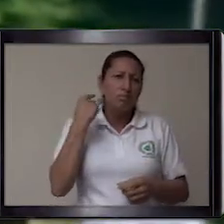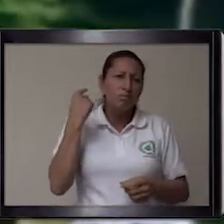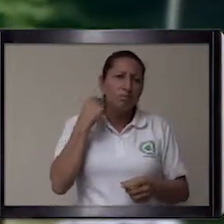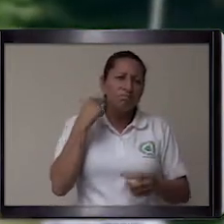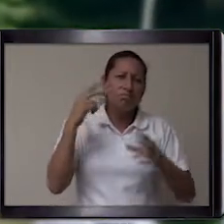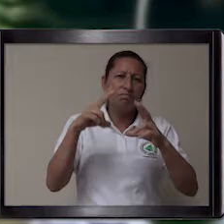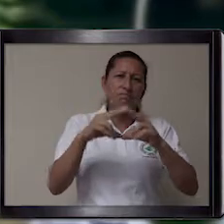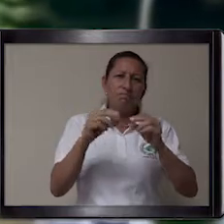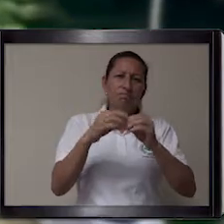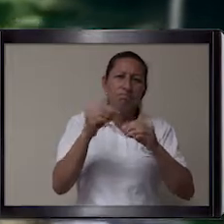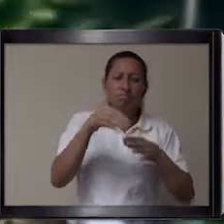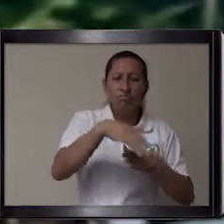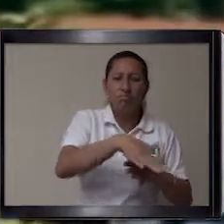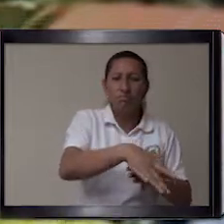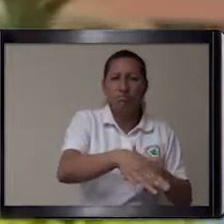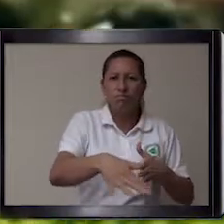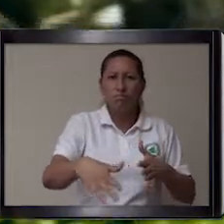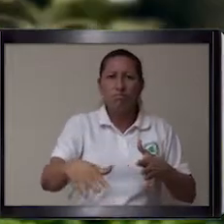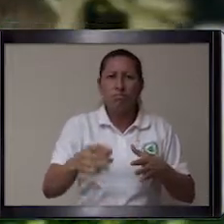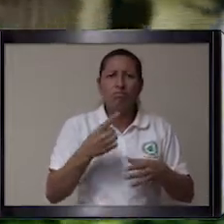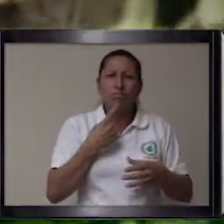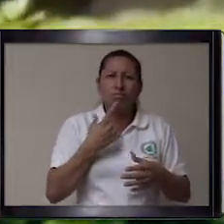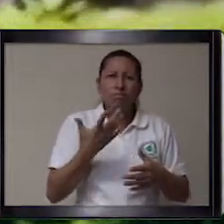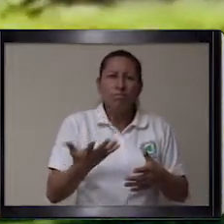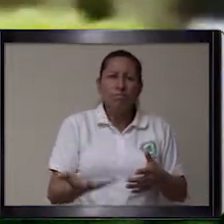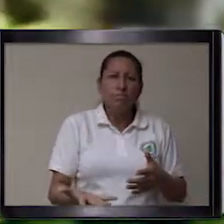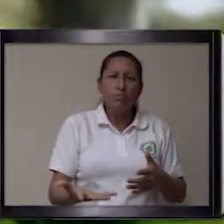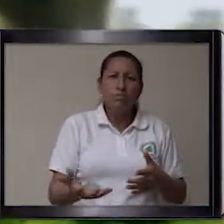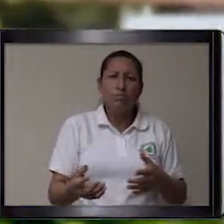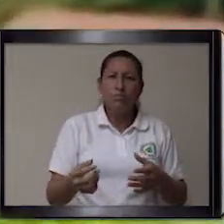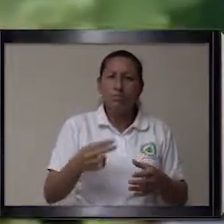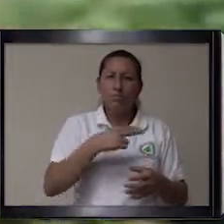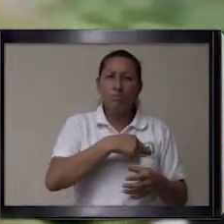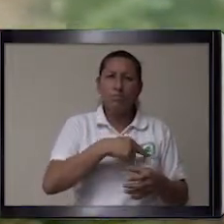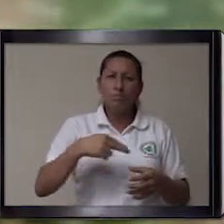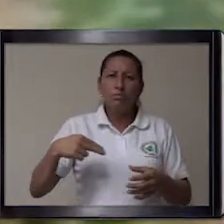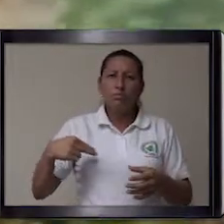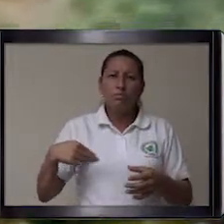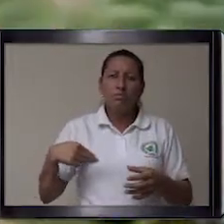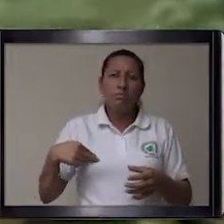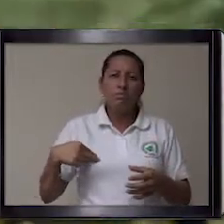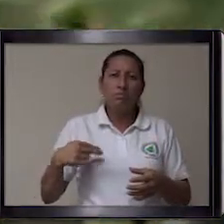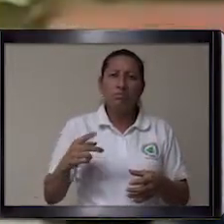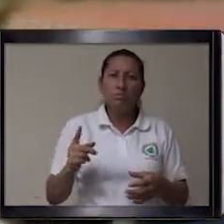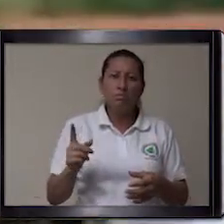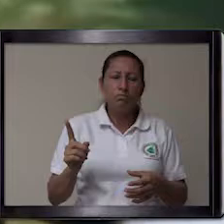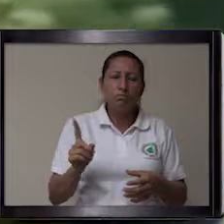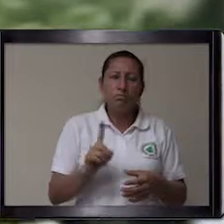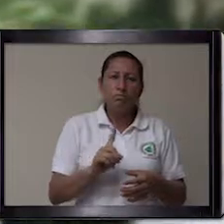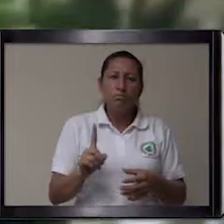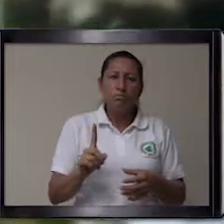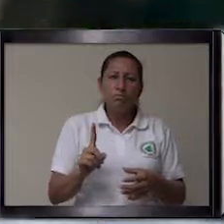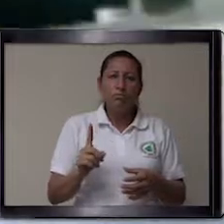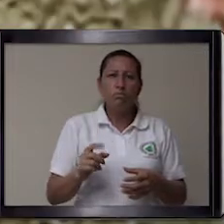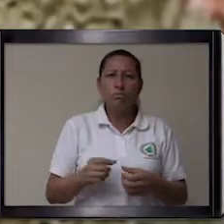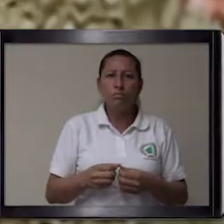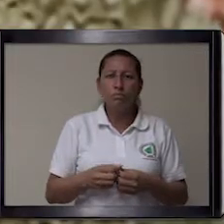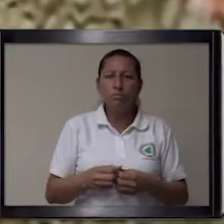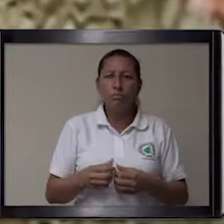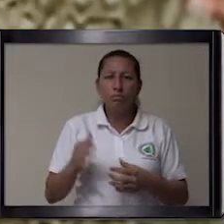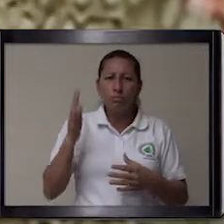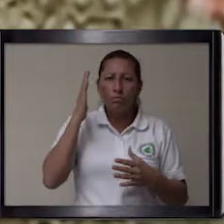Nicaragua son los deslizamientos. ¿Por qué es que nosotros no tenemos, tantas catástrofes, tantos